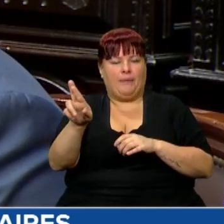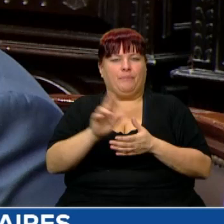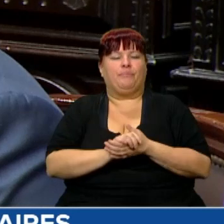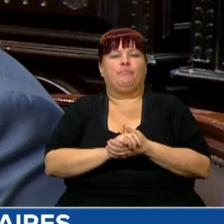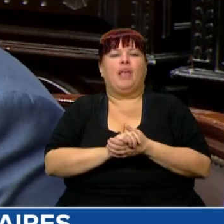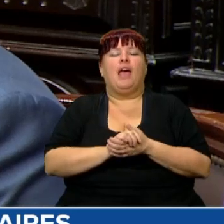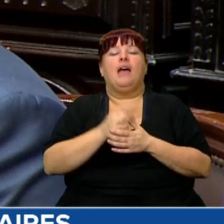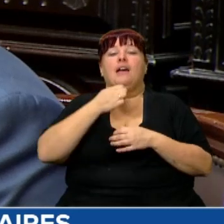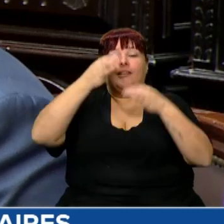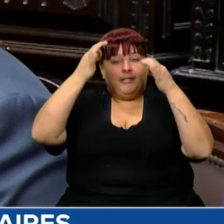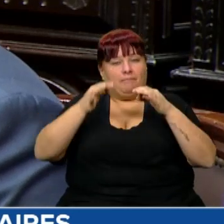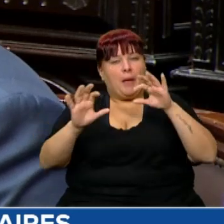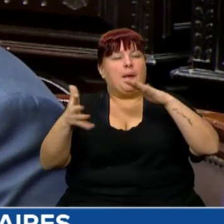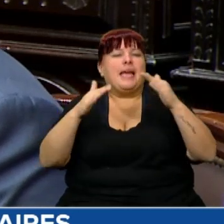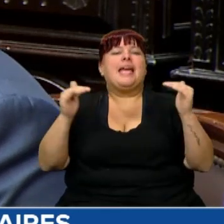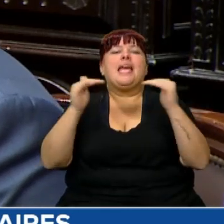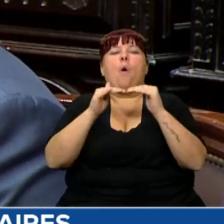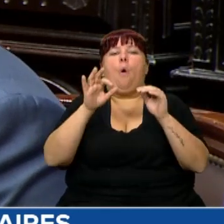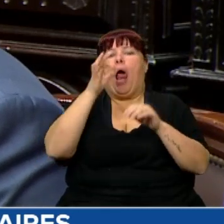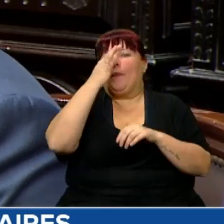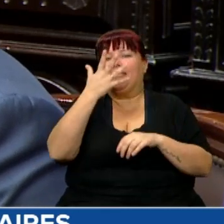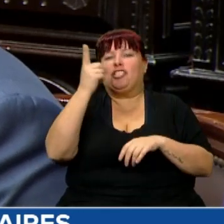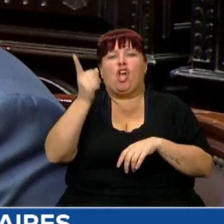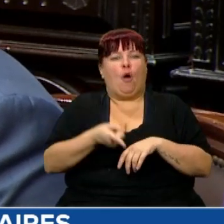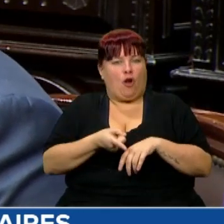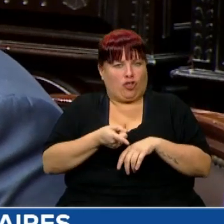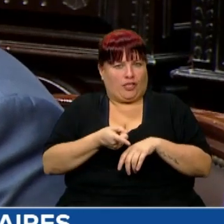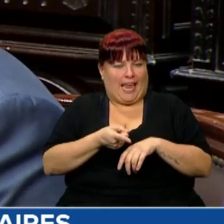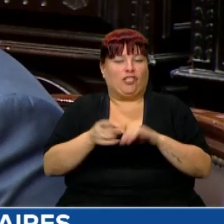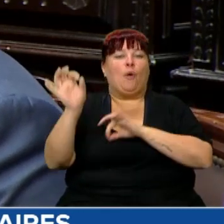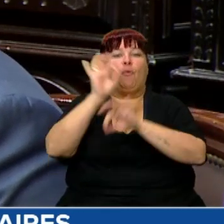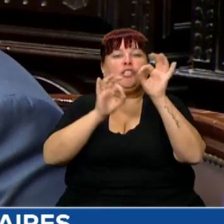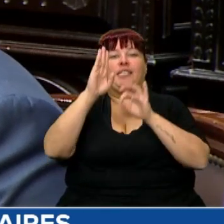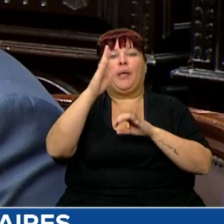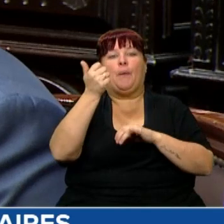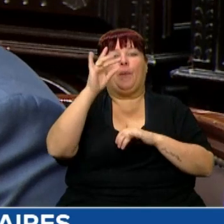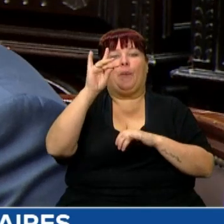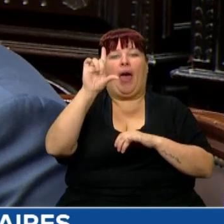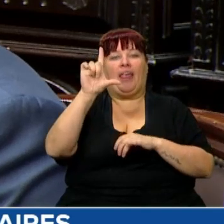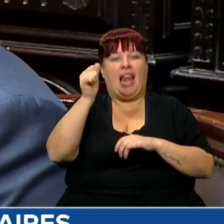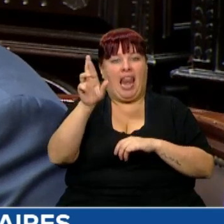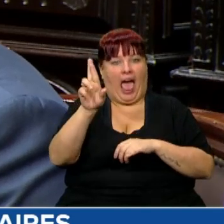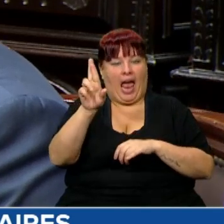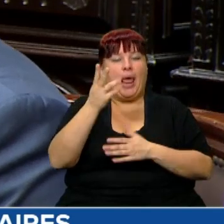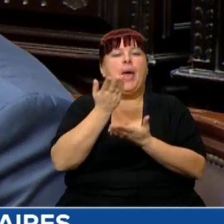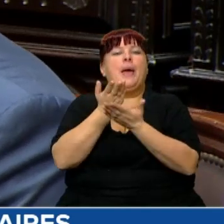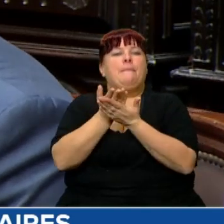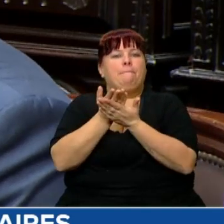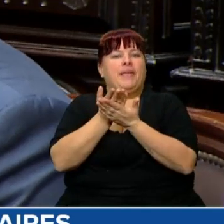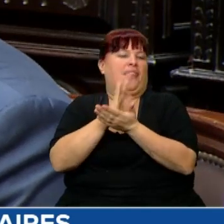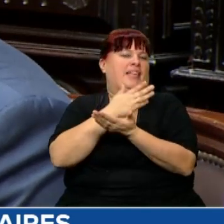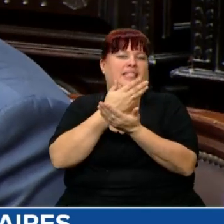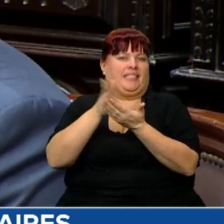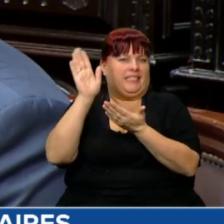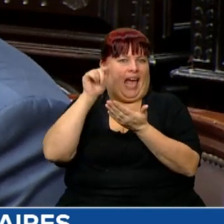Cuando se consigna equivalente al 25% de la tasa Badlar, se solicita